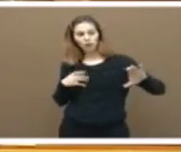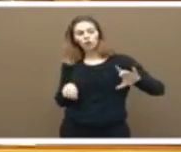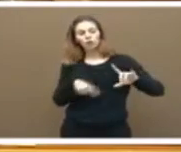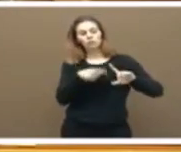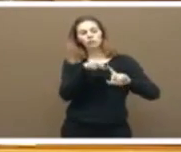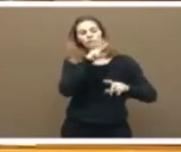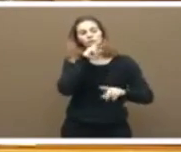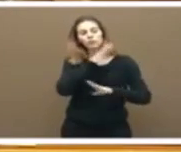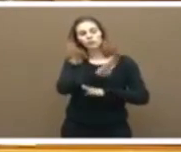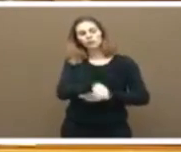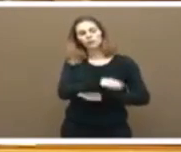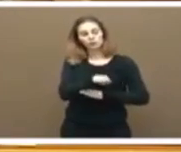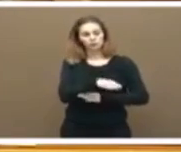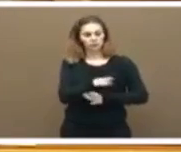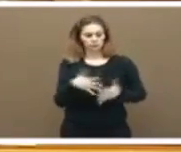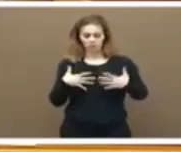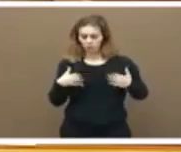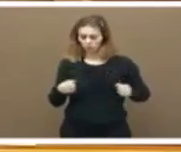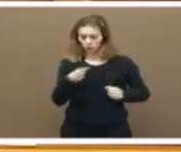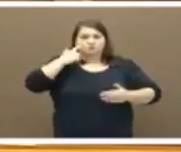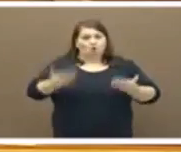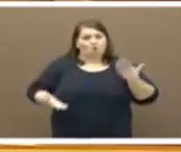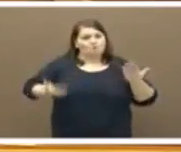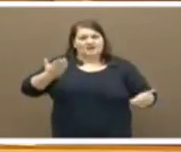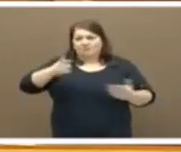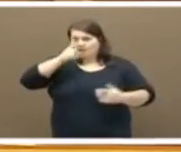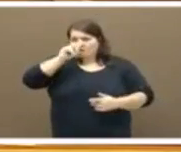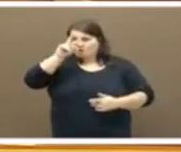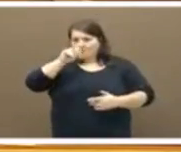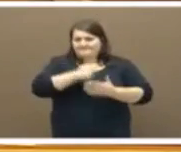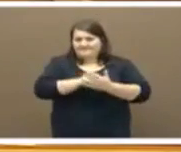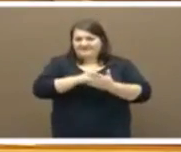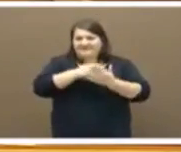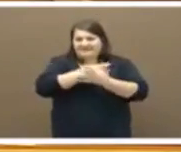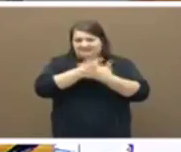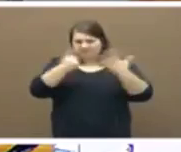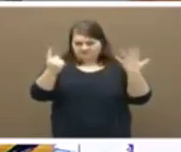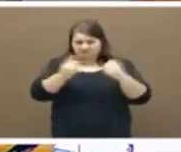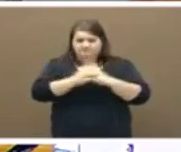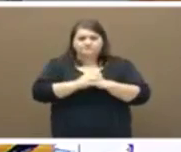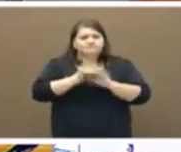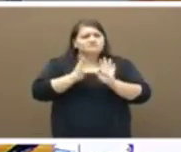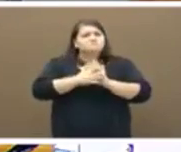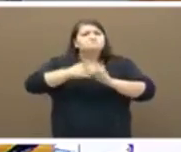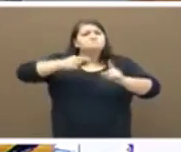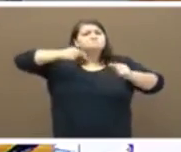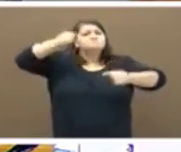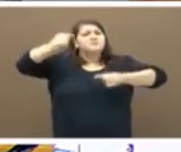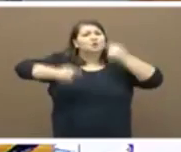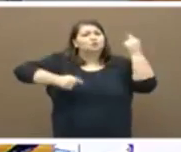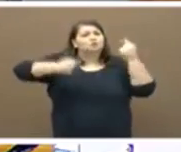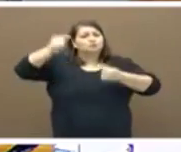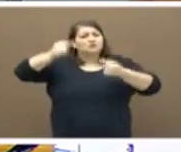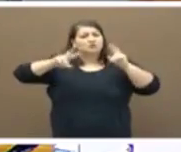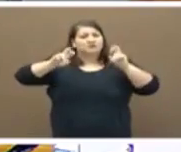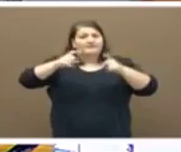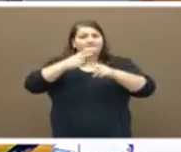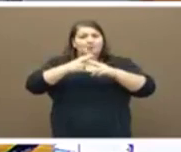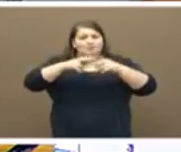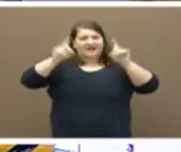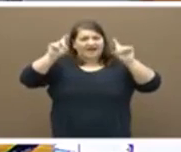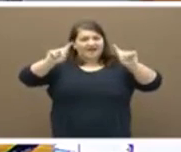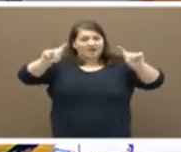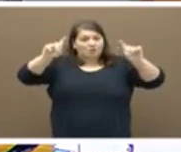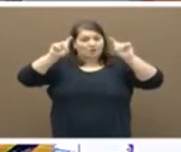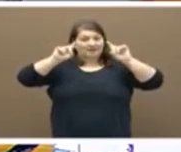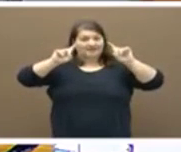garantizar la salud de los extremeños. Se incrementa el presupuesto para las políticas educativas, a